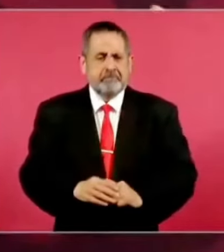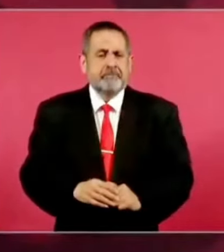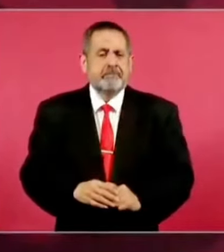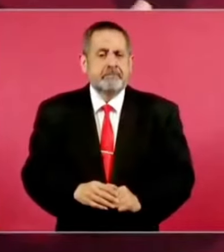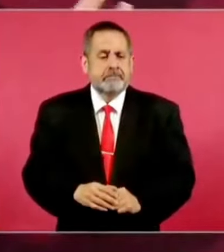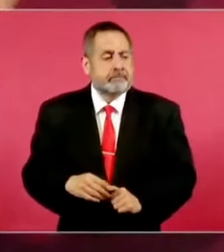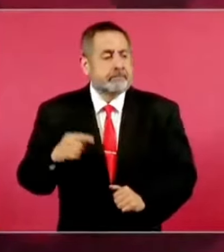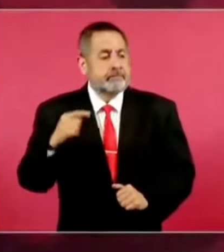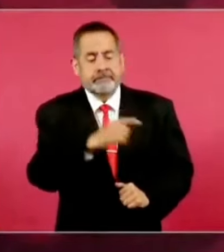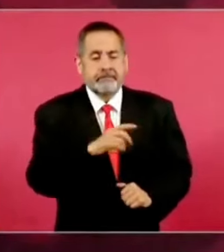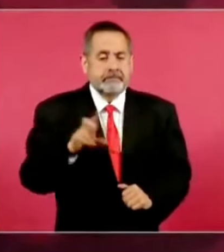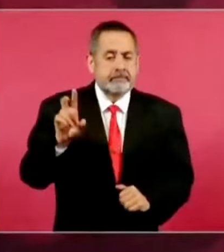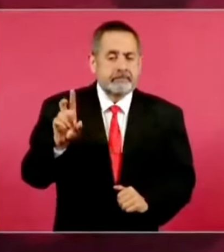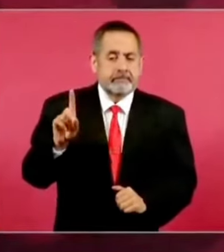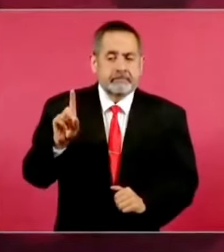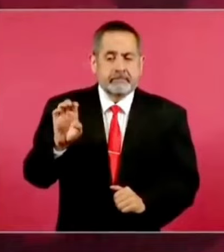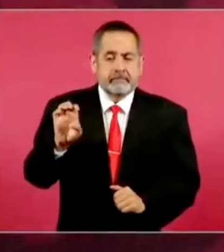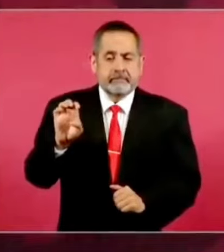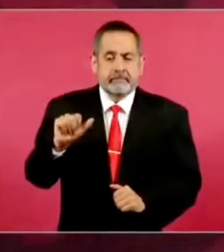la DEA